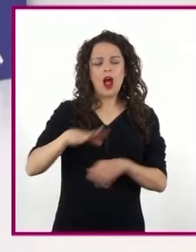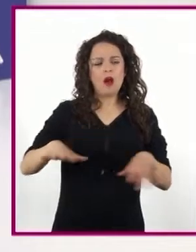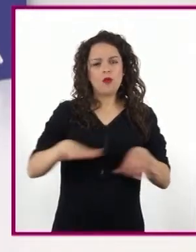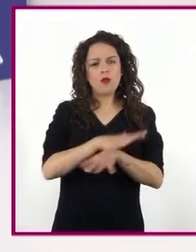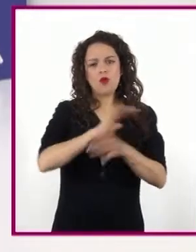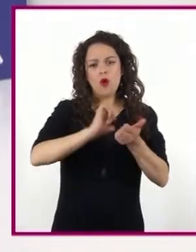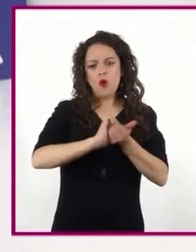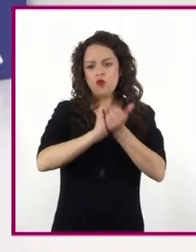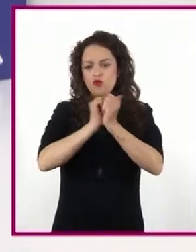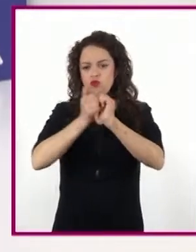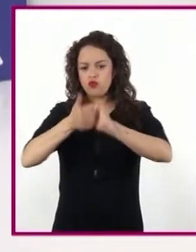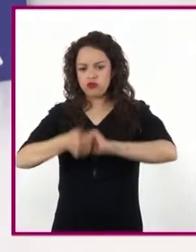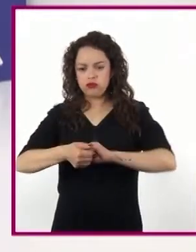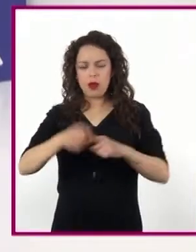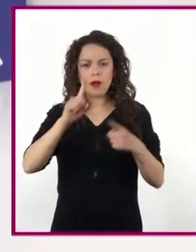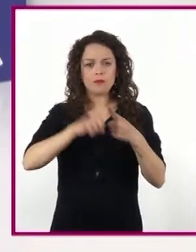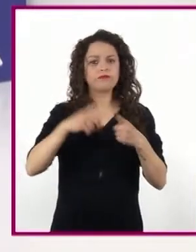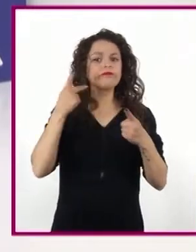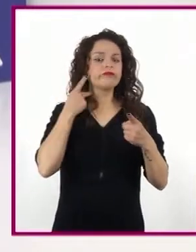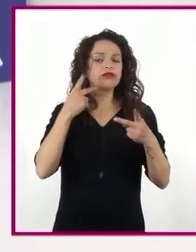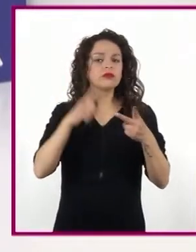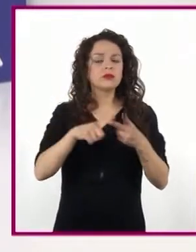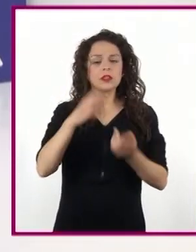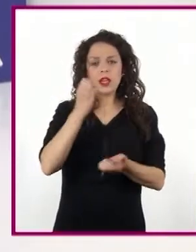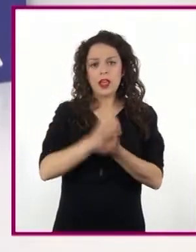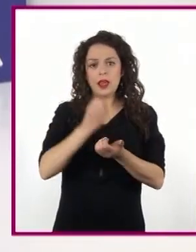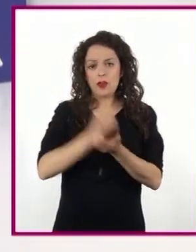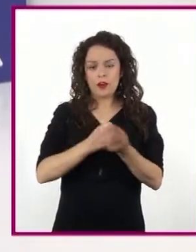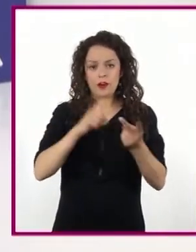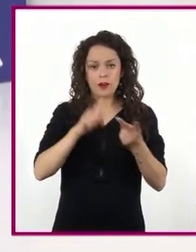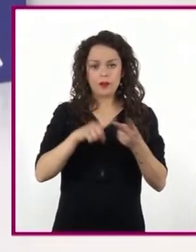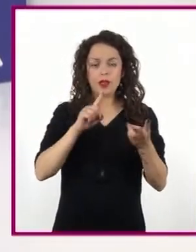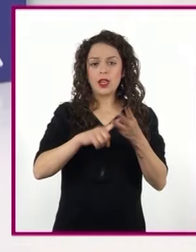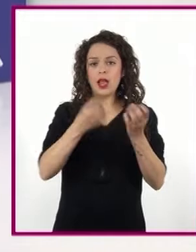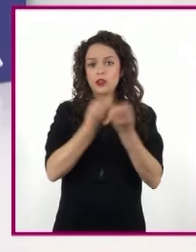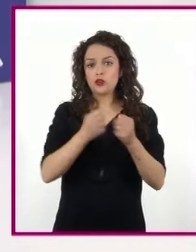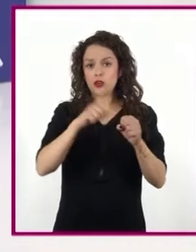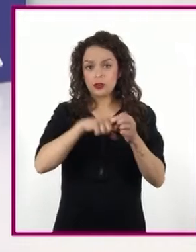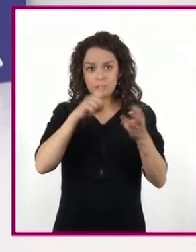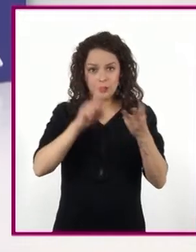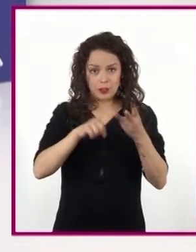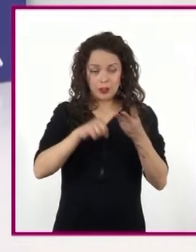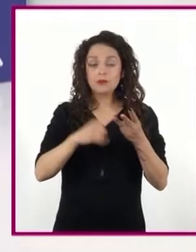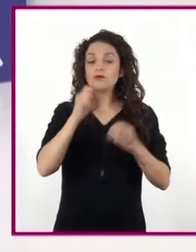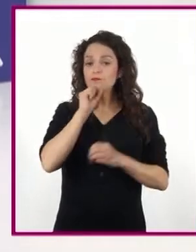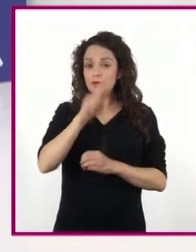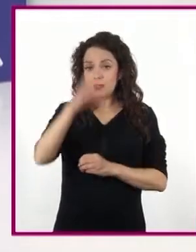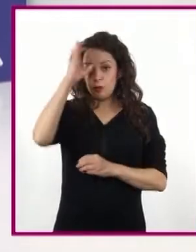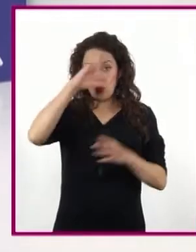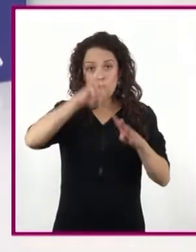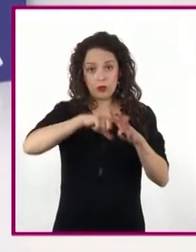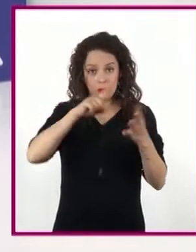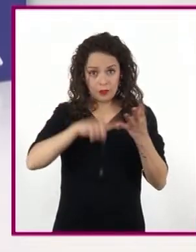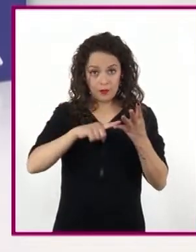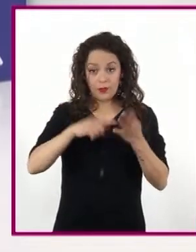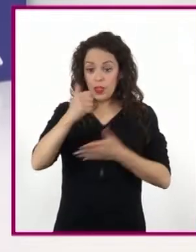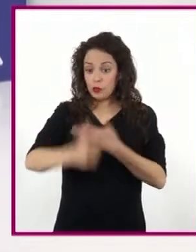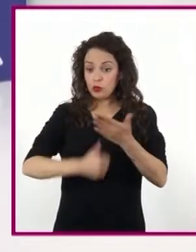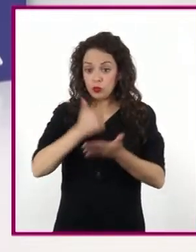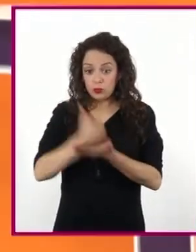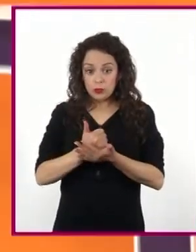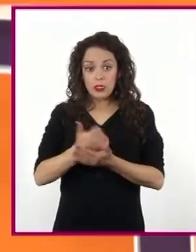transformaciones políticas, económicas, sociales y por supuesto culturales, tanto en la metrópoli como en sus